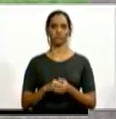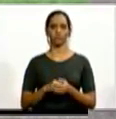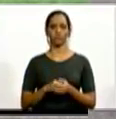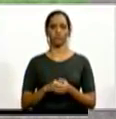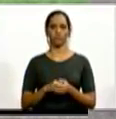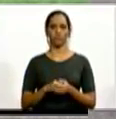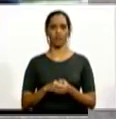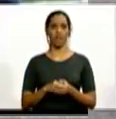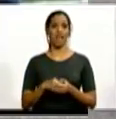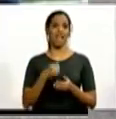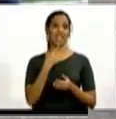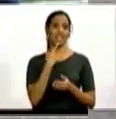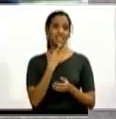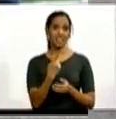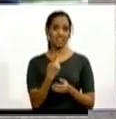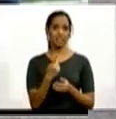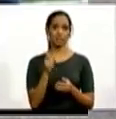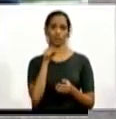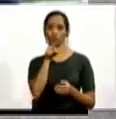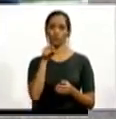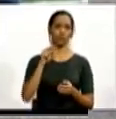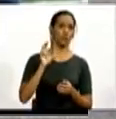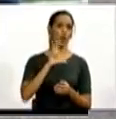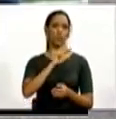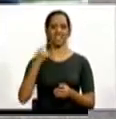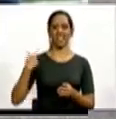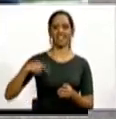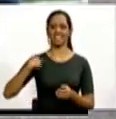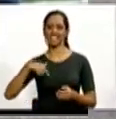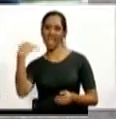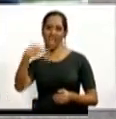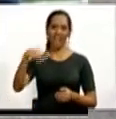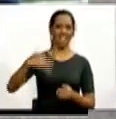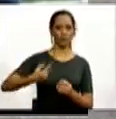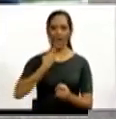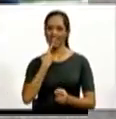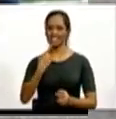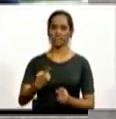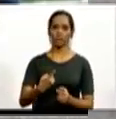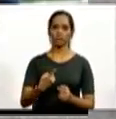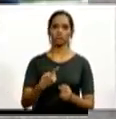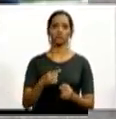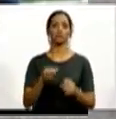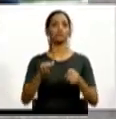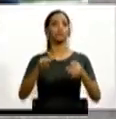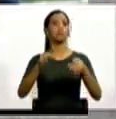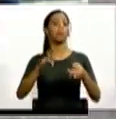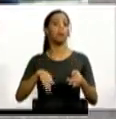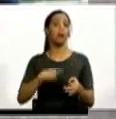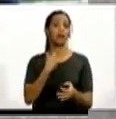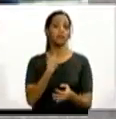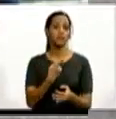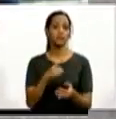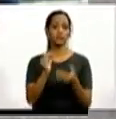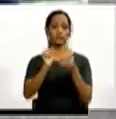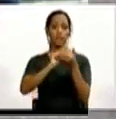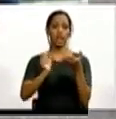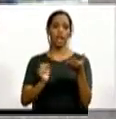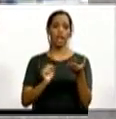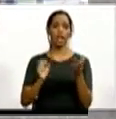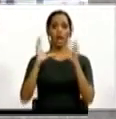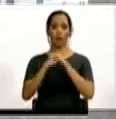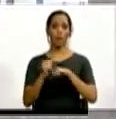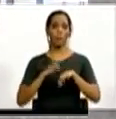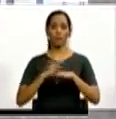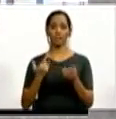que le dice a uno, tú no tienes derecho a decir esto, seguramente le escribirá a uno en medio de la oscuridad porque se le fue la